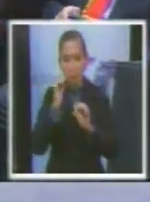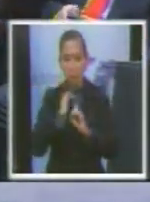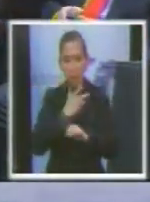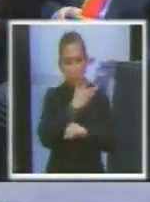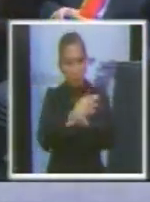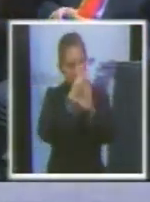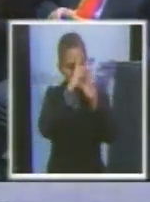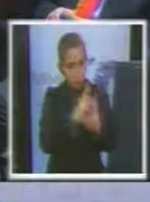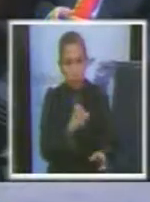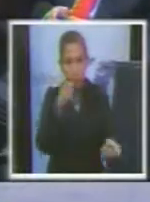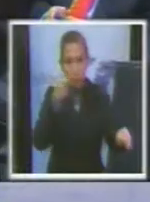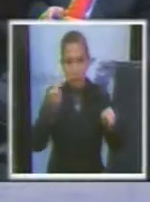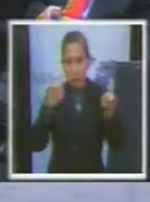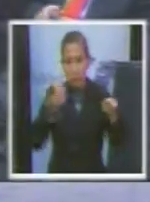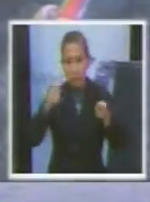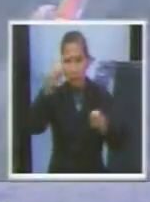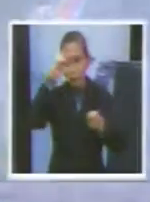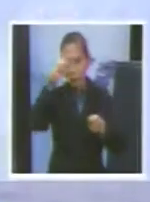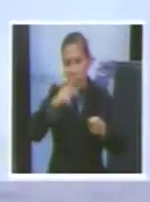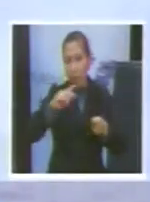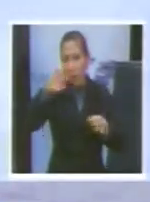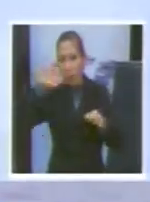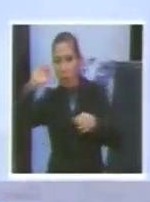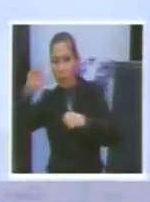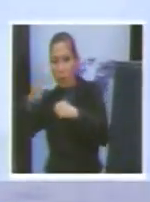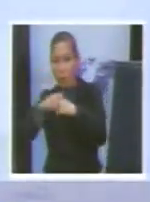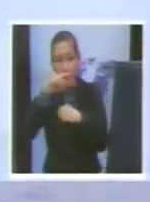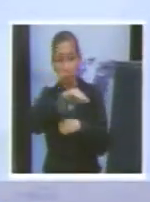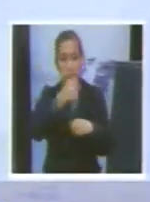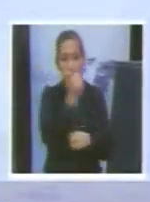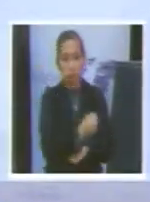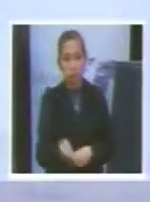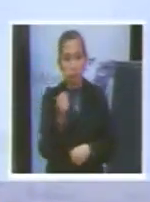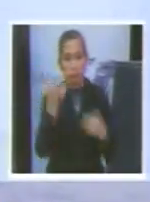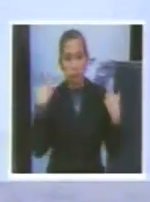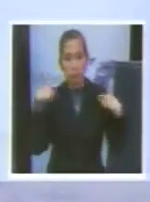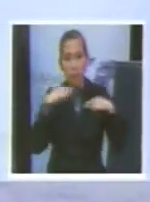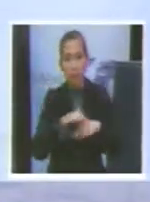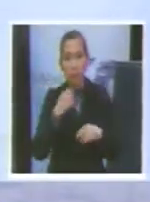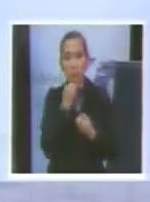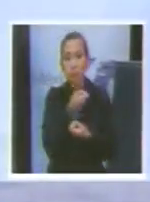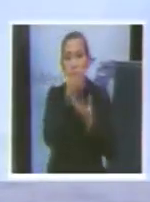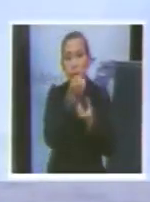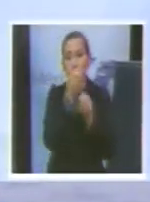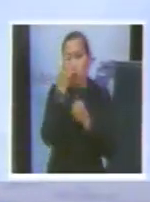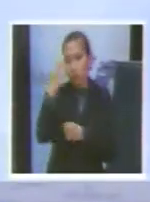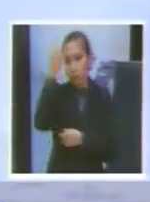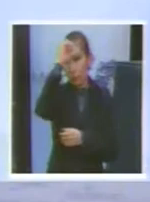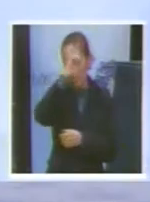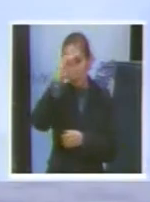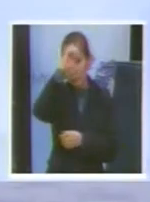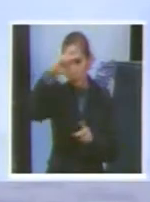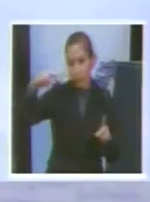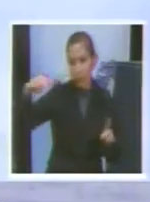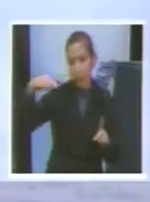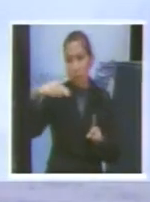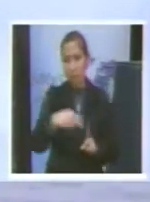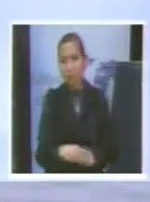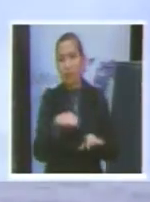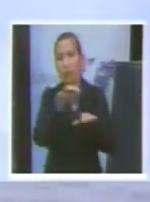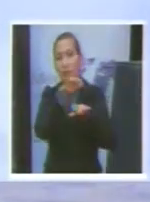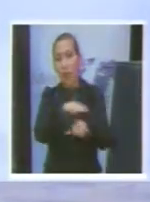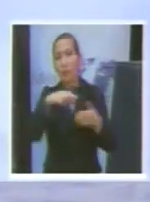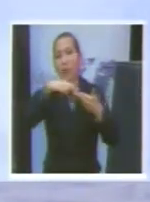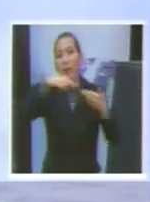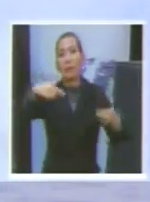este panel de Diálogo México-Europa, en donde renombrados académicos y diplomáticos nos compartirán sus opiniones y puntos de vista sobre